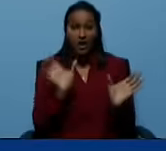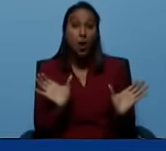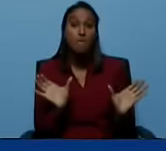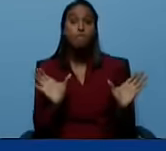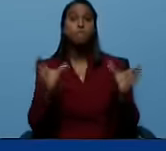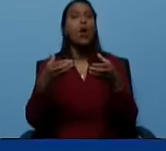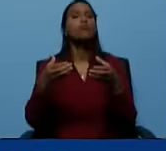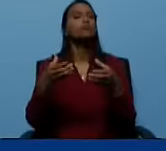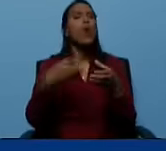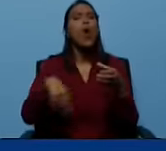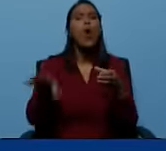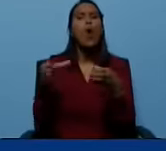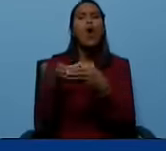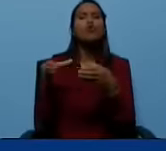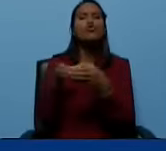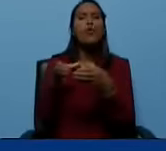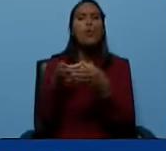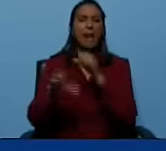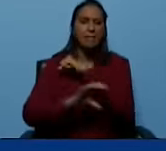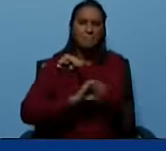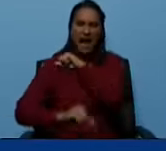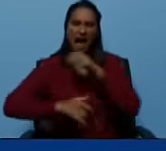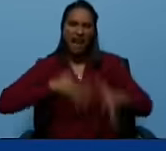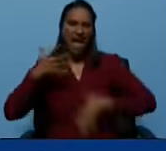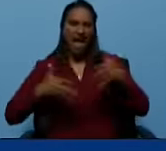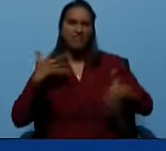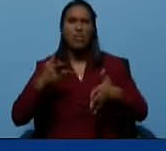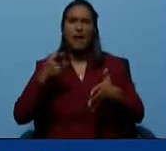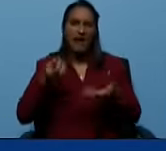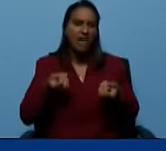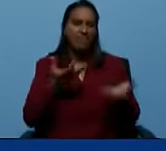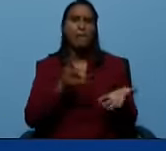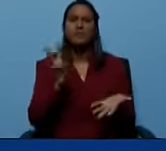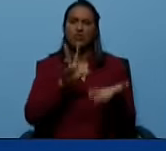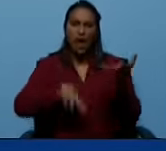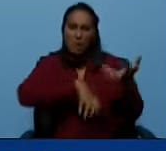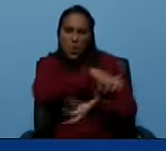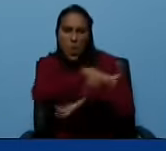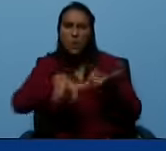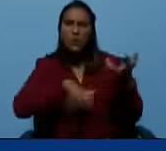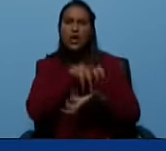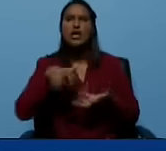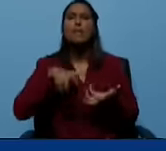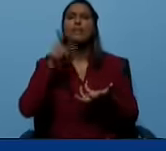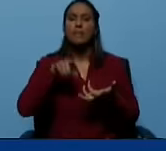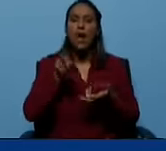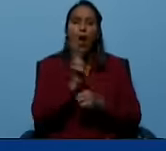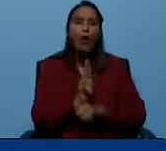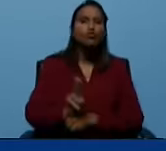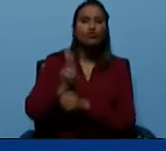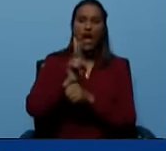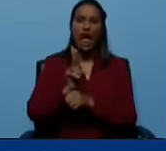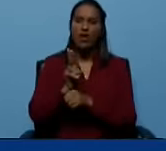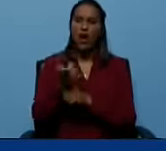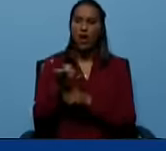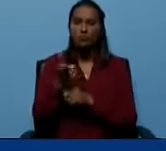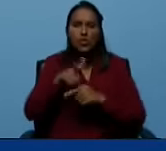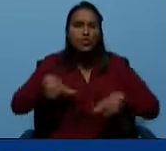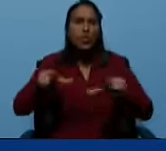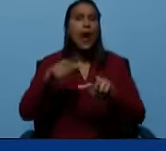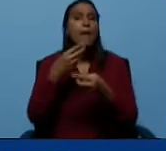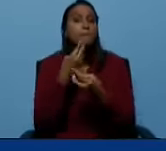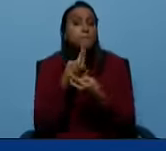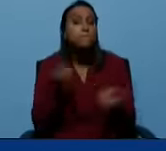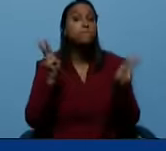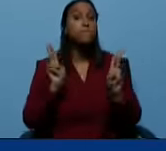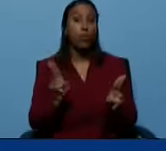organización para el crimen y la violencia. Utilizaron las libertades públicas para eso. Y utilizaron